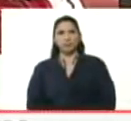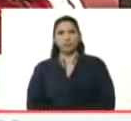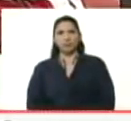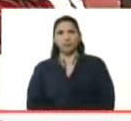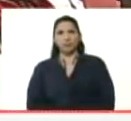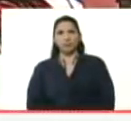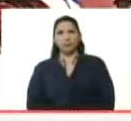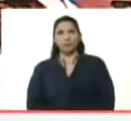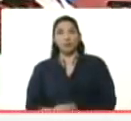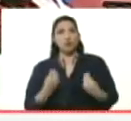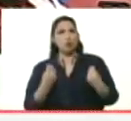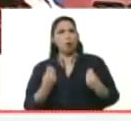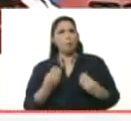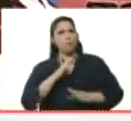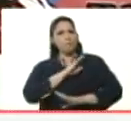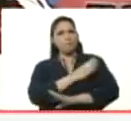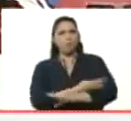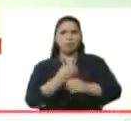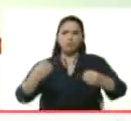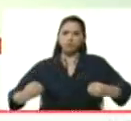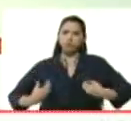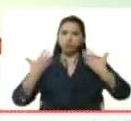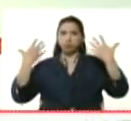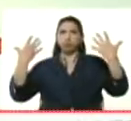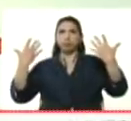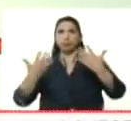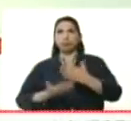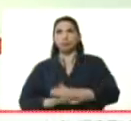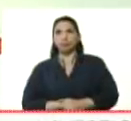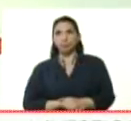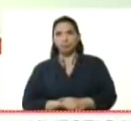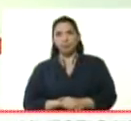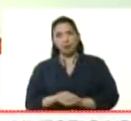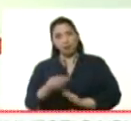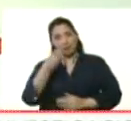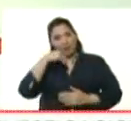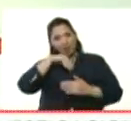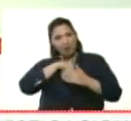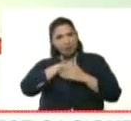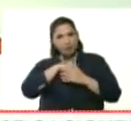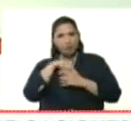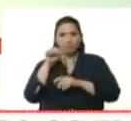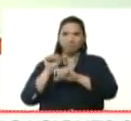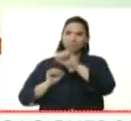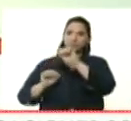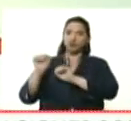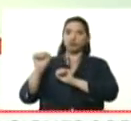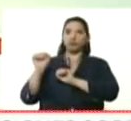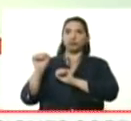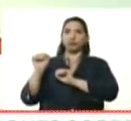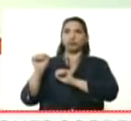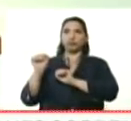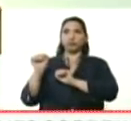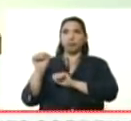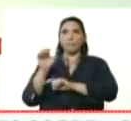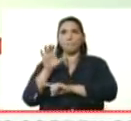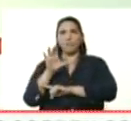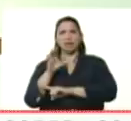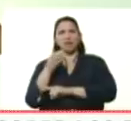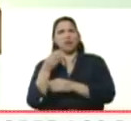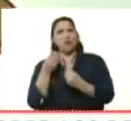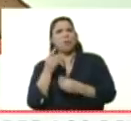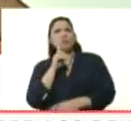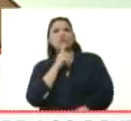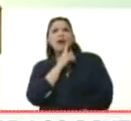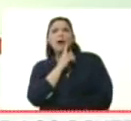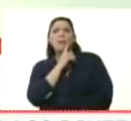Cómo nos ha dado fuerza a lo interno, de defensa, pues, de la patria. ¿Cómo se llama la compañera de